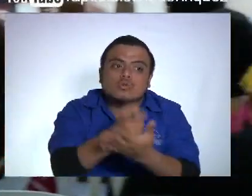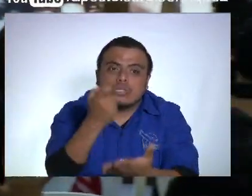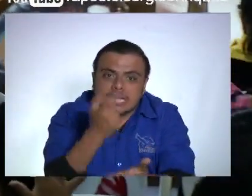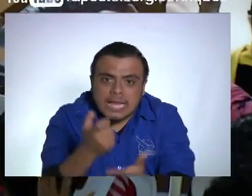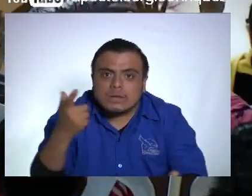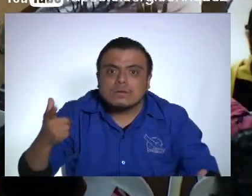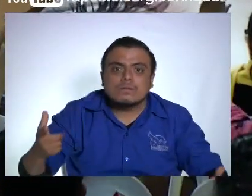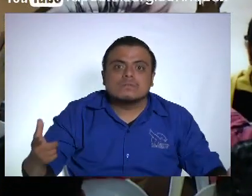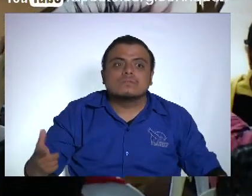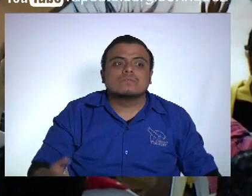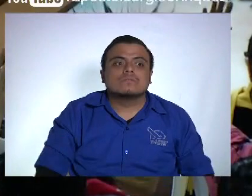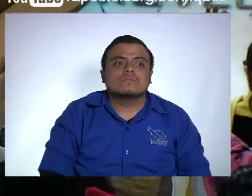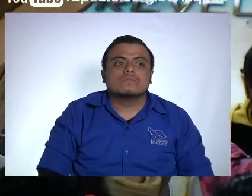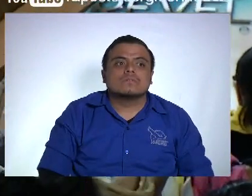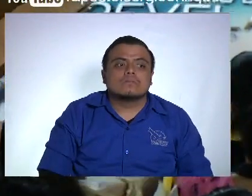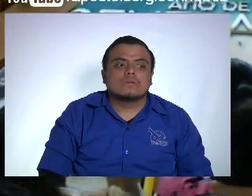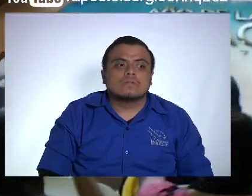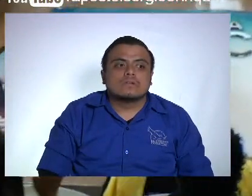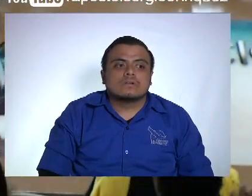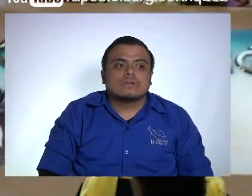finanzas.